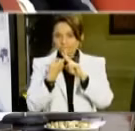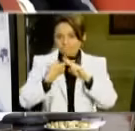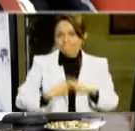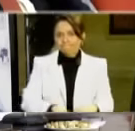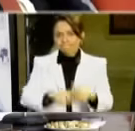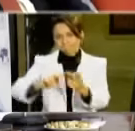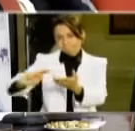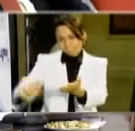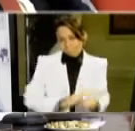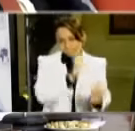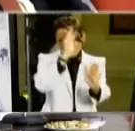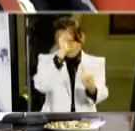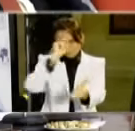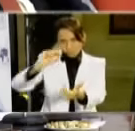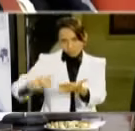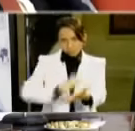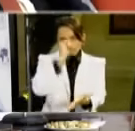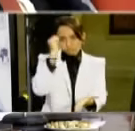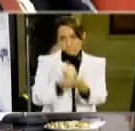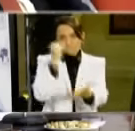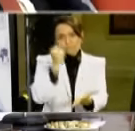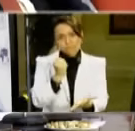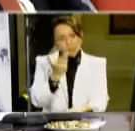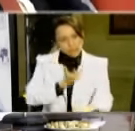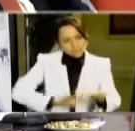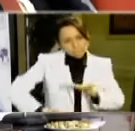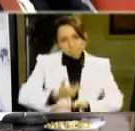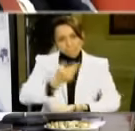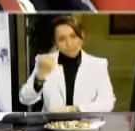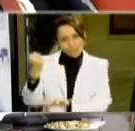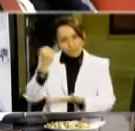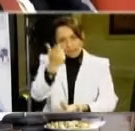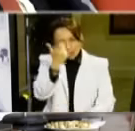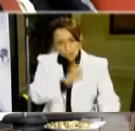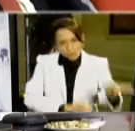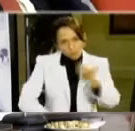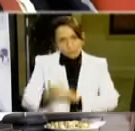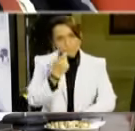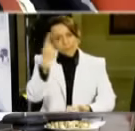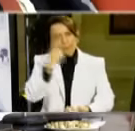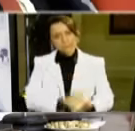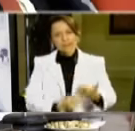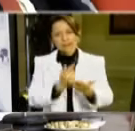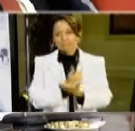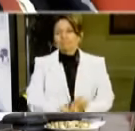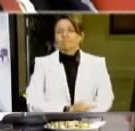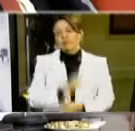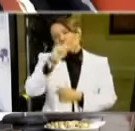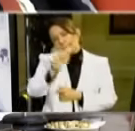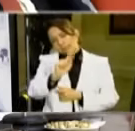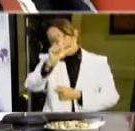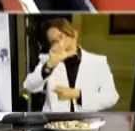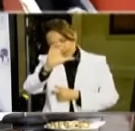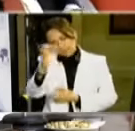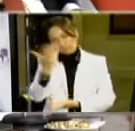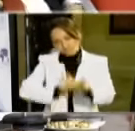de complementación económica con vistas a crear un área de libre comercio